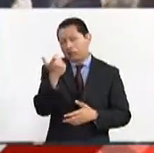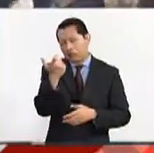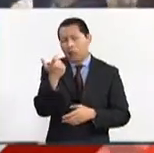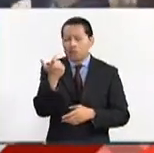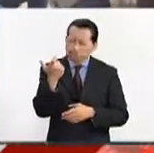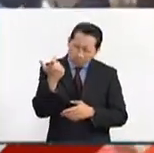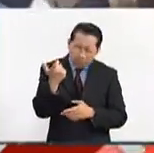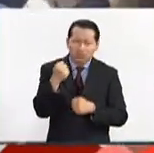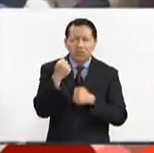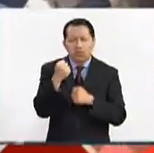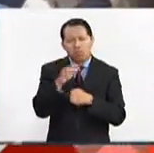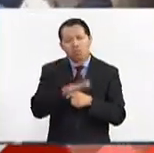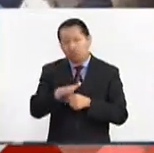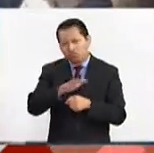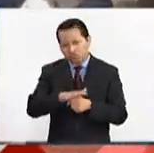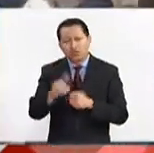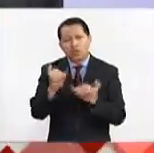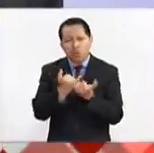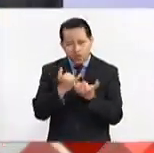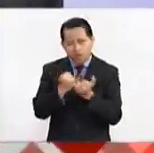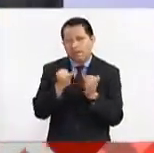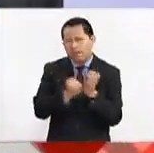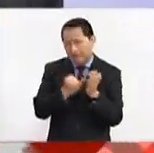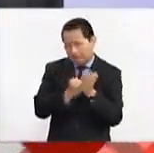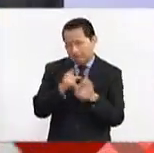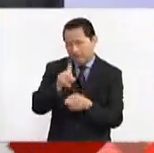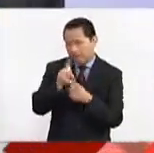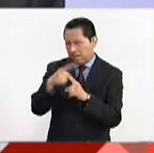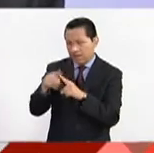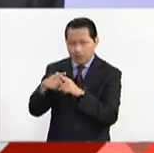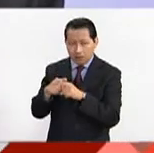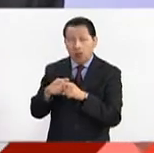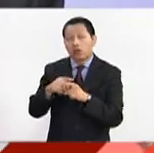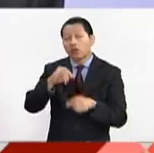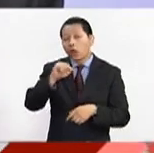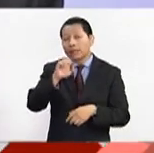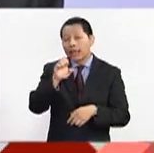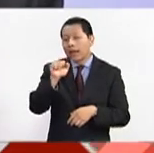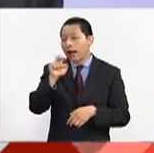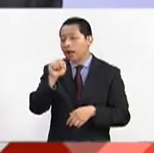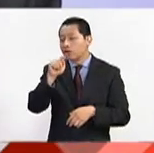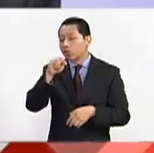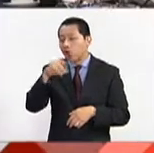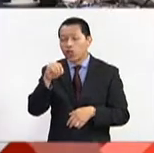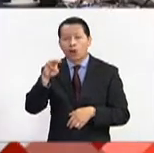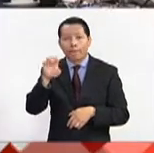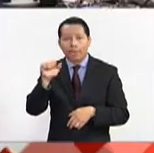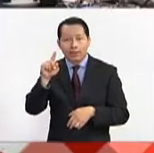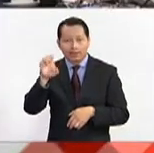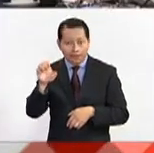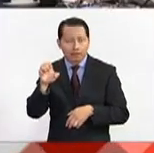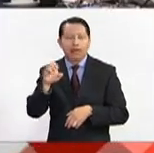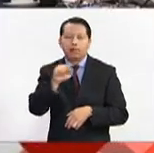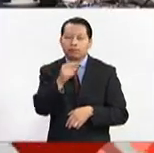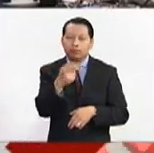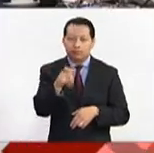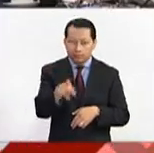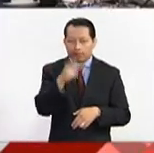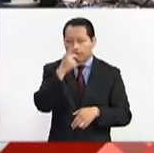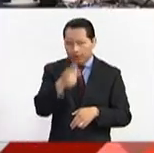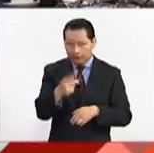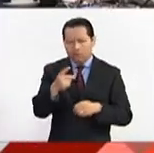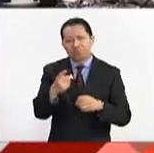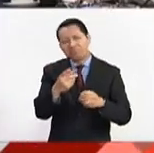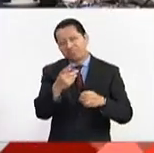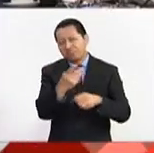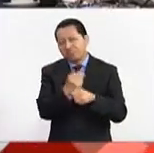ni en la consolidación fiscal. Esto lo dijo José Antonio Meade, secretario de Hacienda, quien añadió que el proceso de reconstrucción se dará en